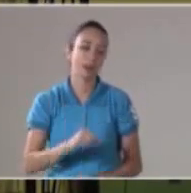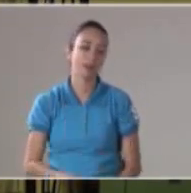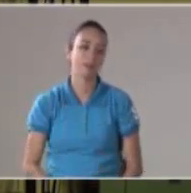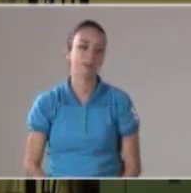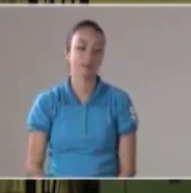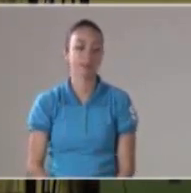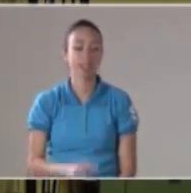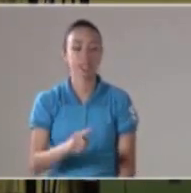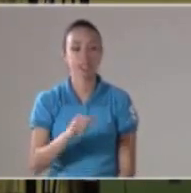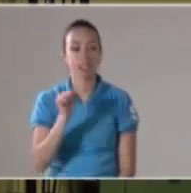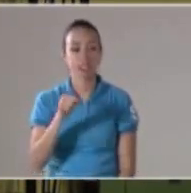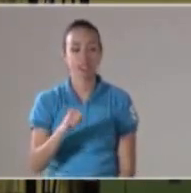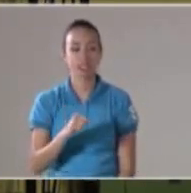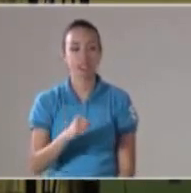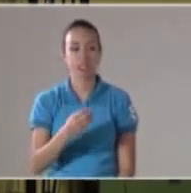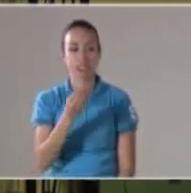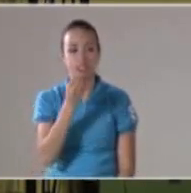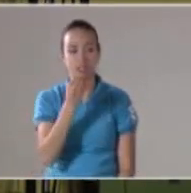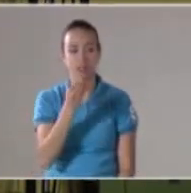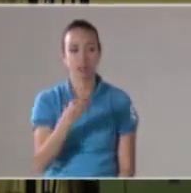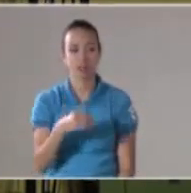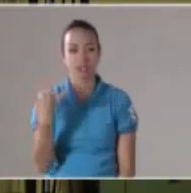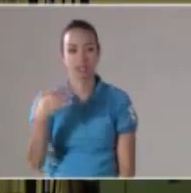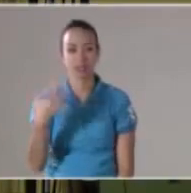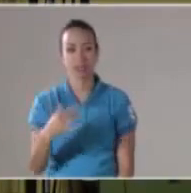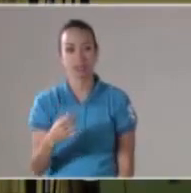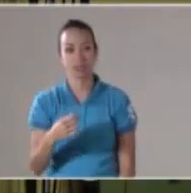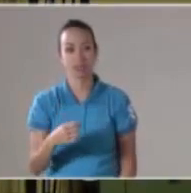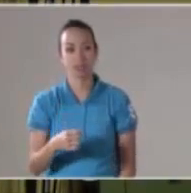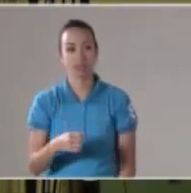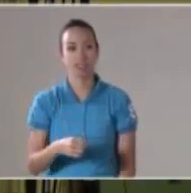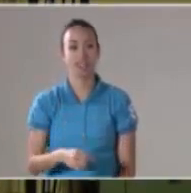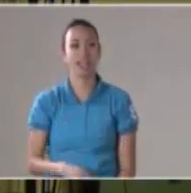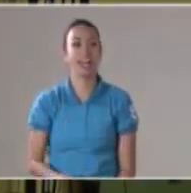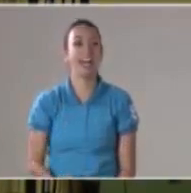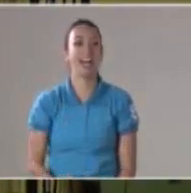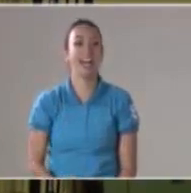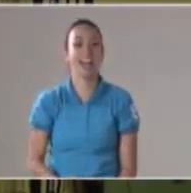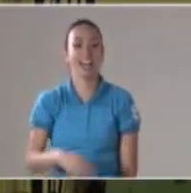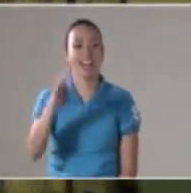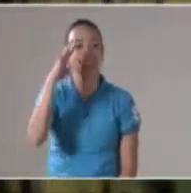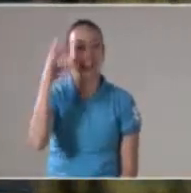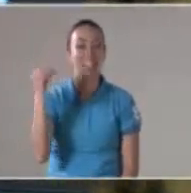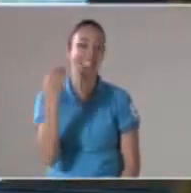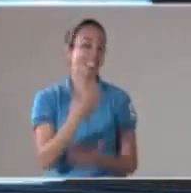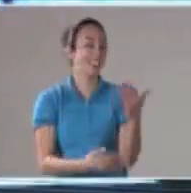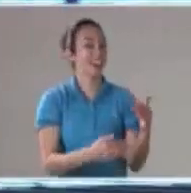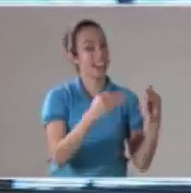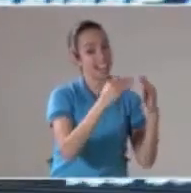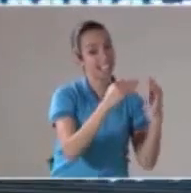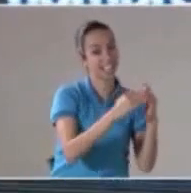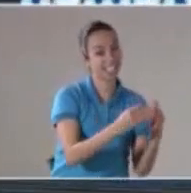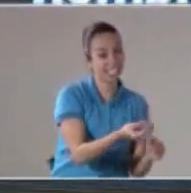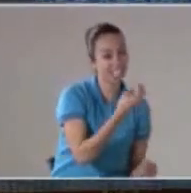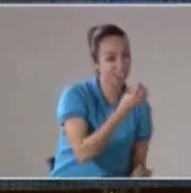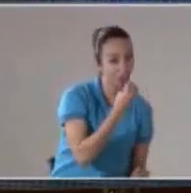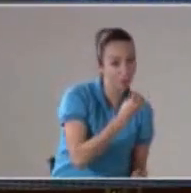Eso sí, come rápido y dice, ¡ay, nos vemos! Porque tiene chicharrones en su casa, ¿verdad?